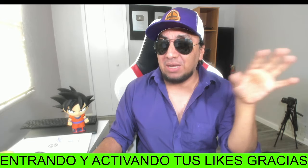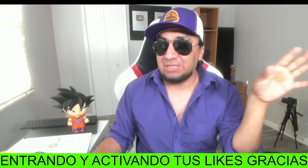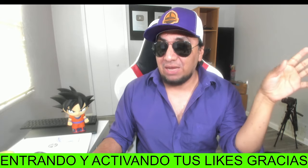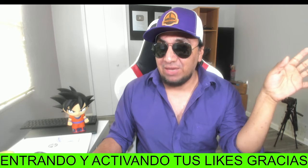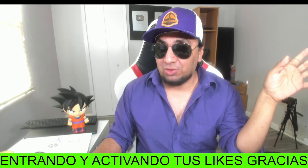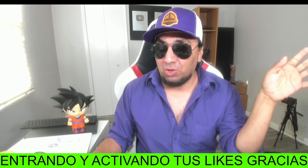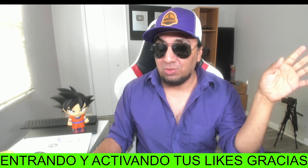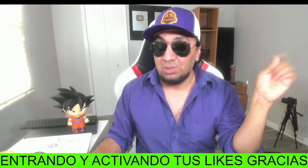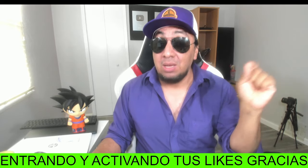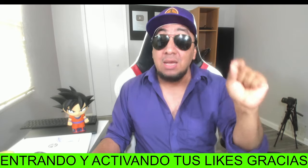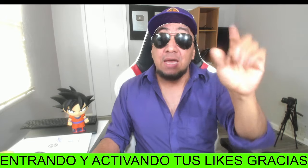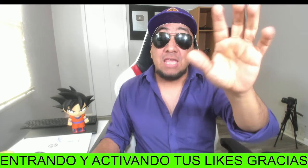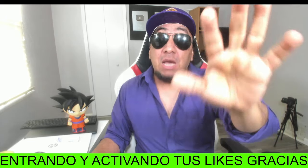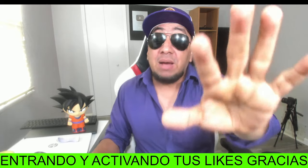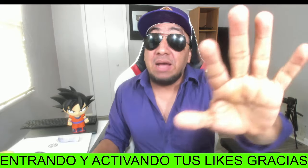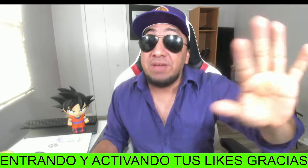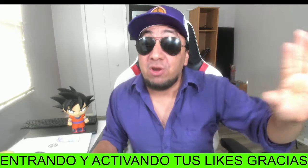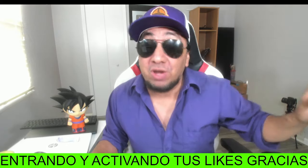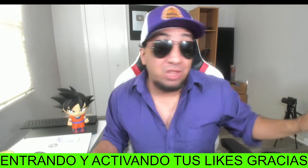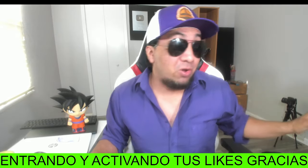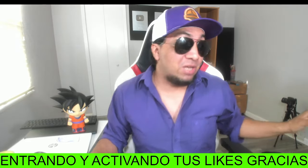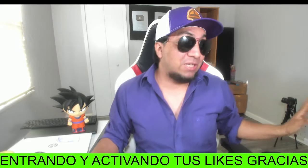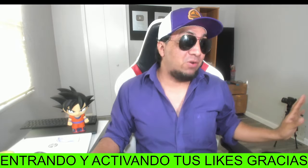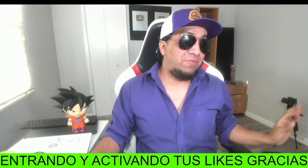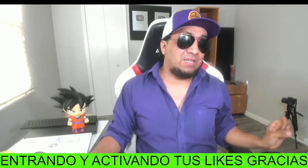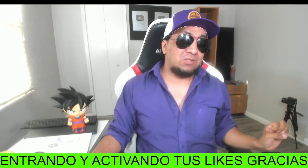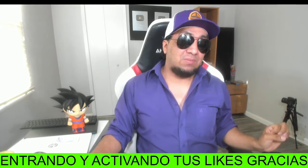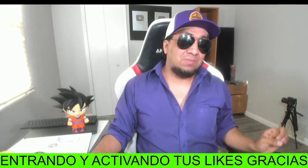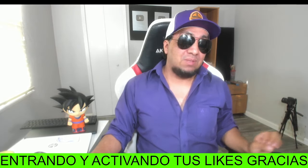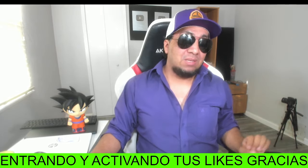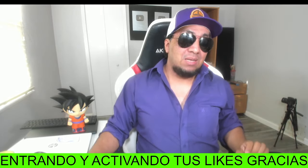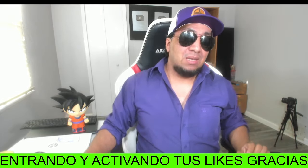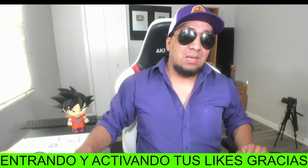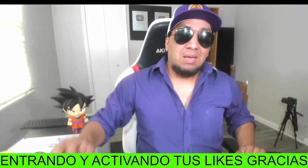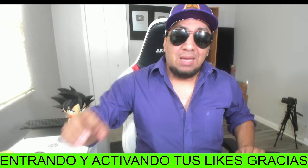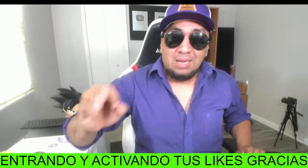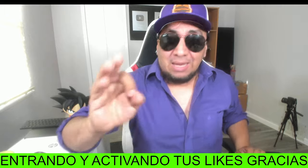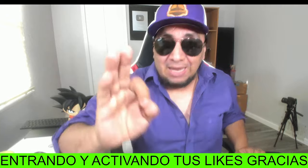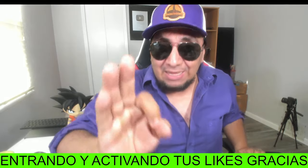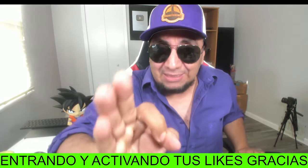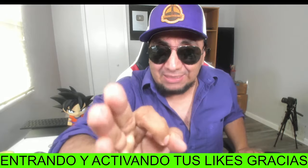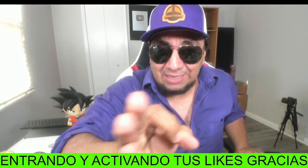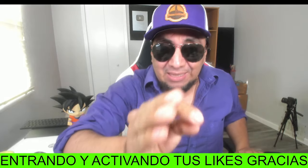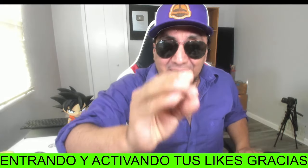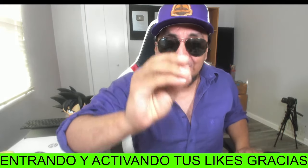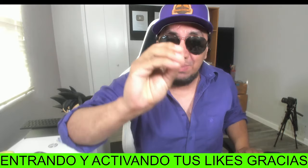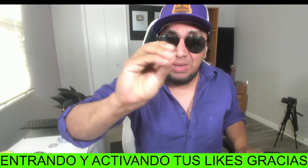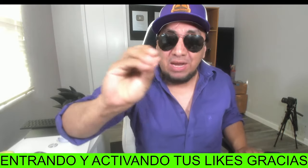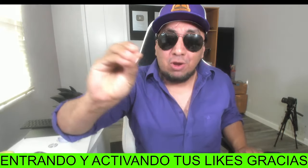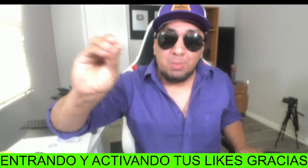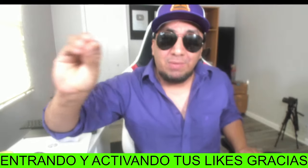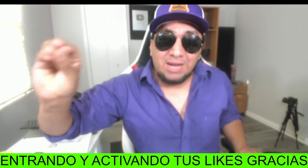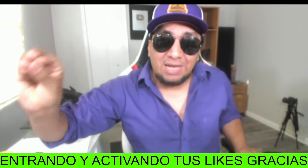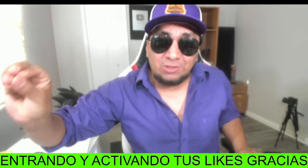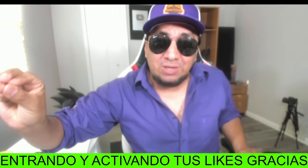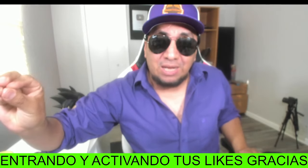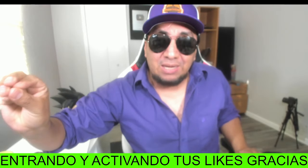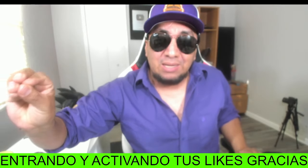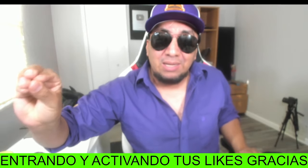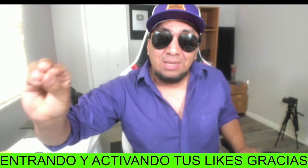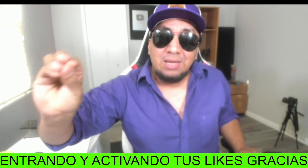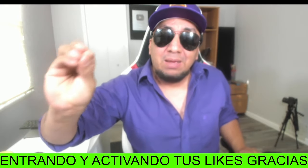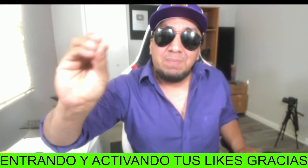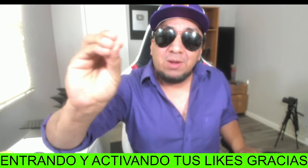pecho la Marcela Villatoro. Ya van a ver lo que dijo la sin oficio. Quédense y miren cómo va a